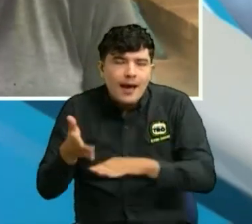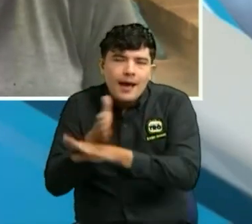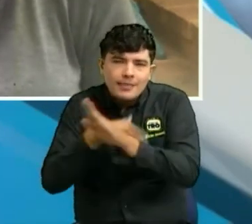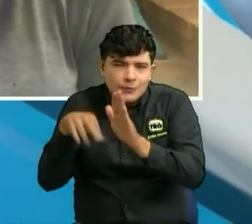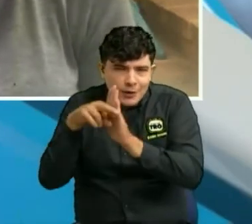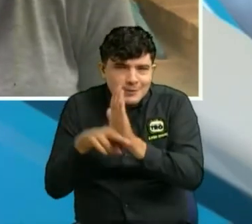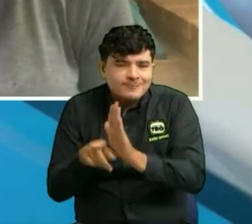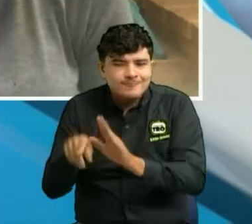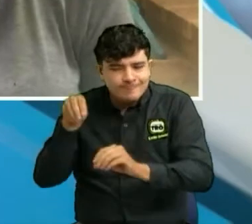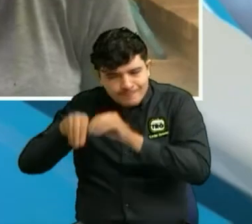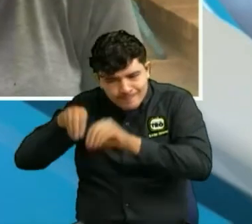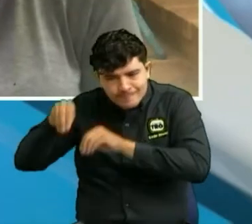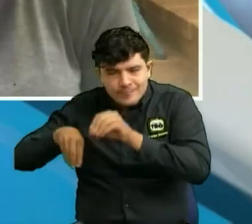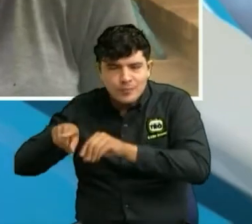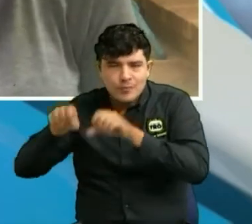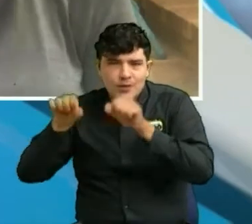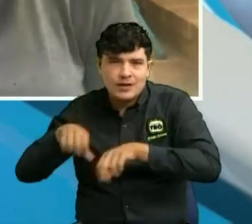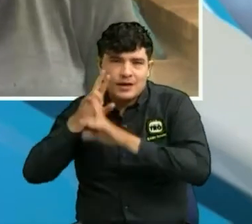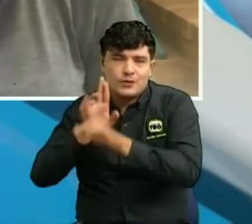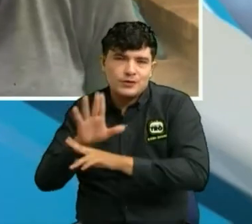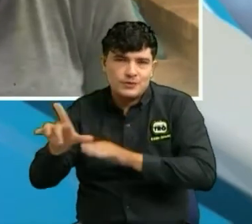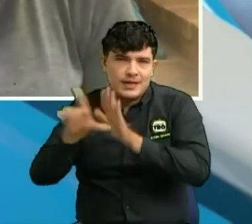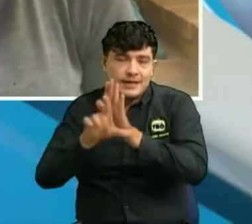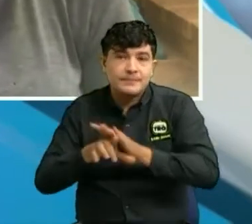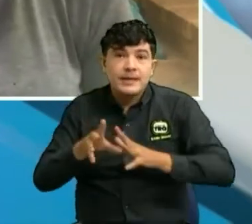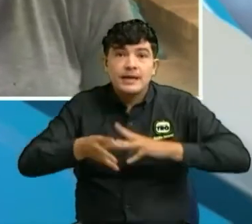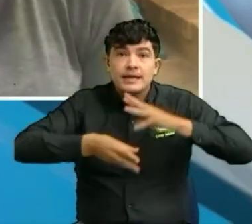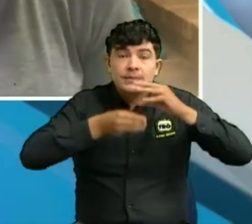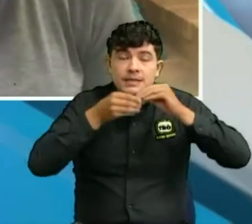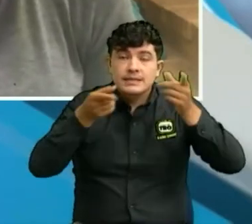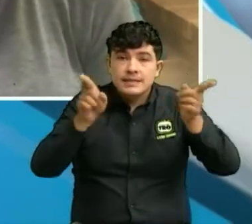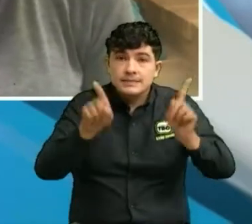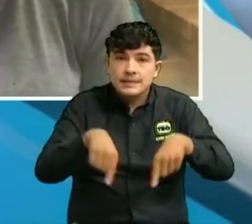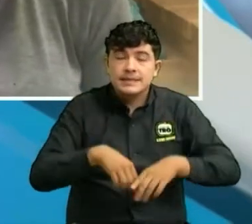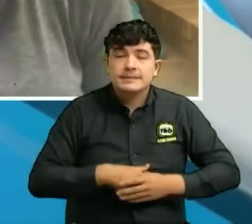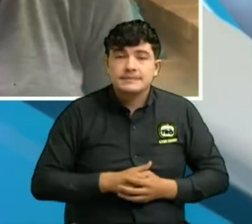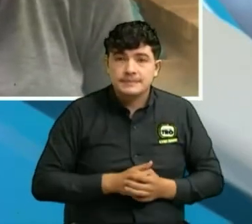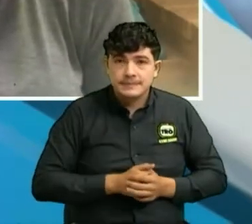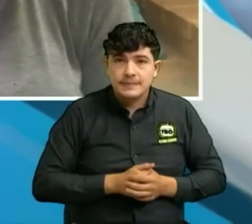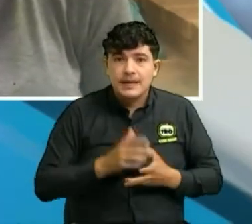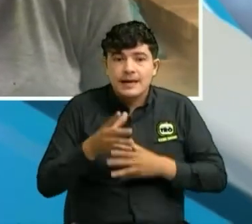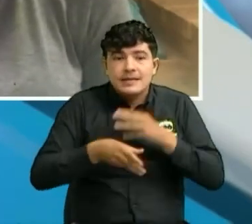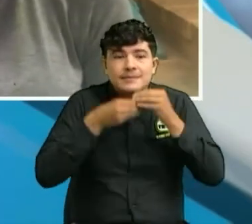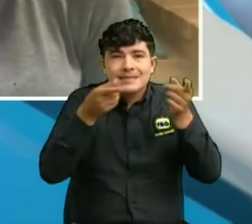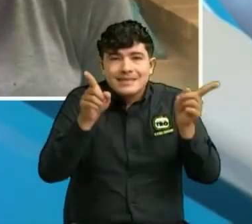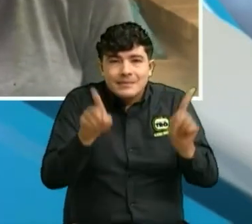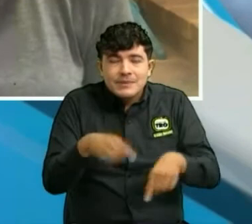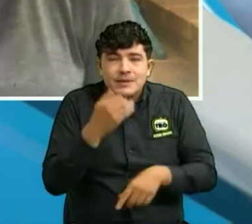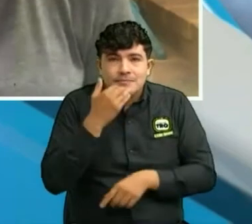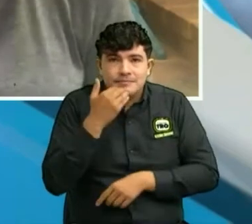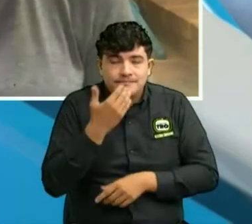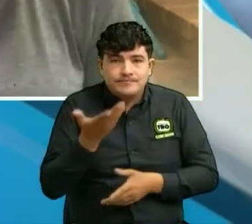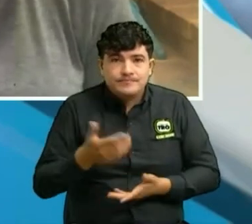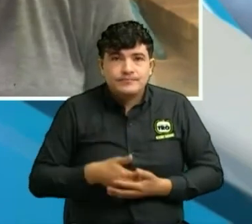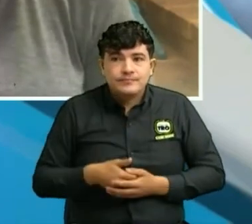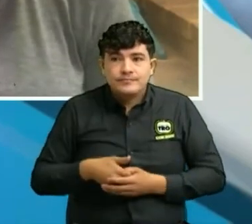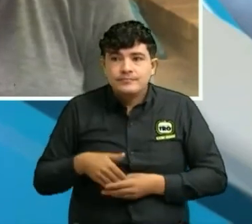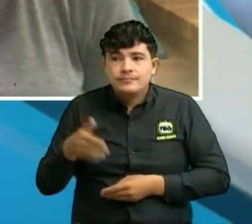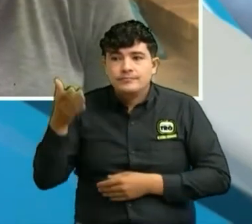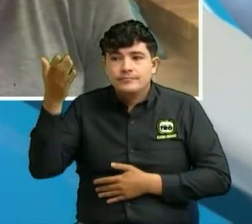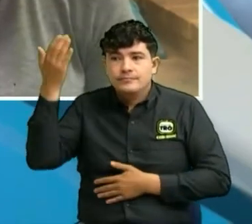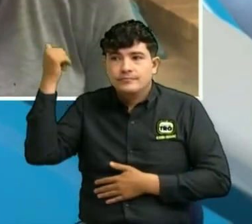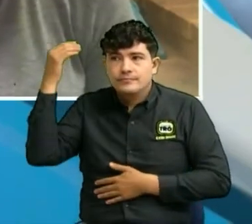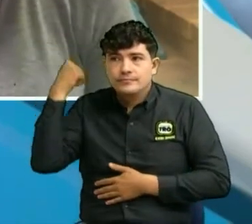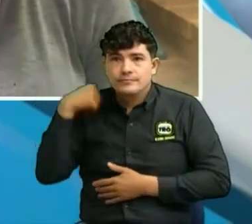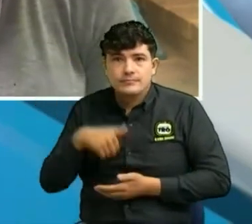prerequisitos, digamos, que tiene establecida la ley. También hay algo que ha desestimulado el uso de las acciones populares y es que ya no